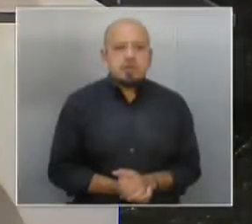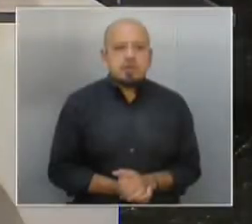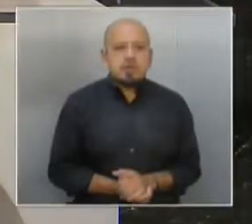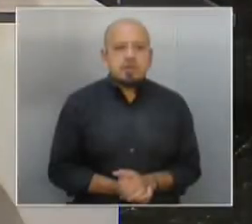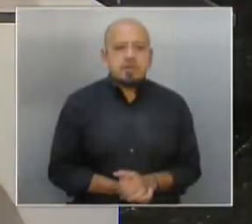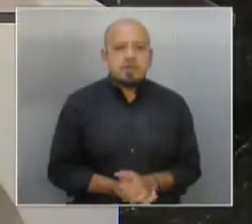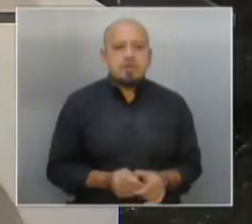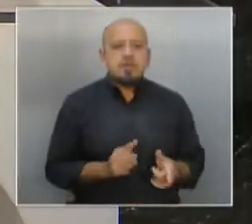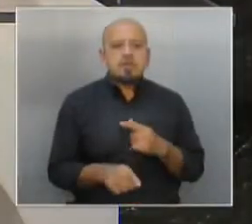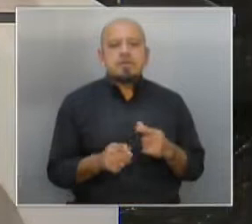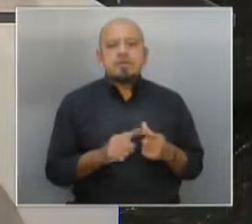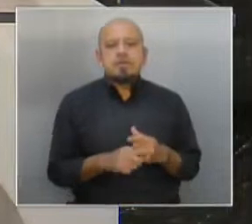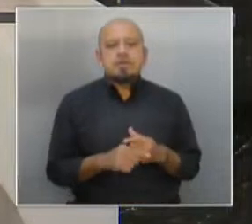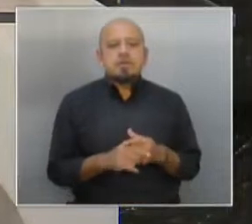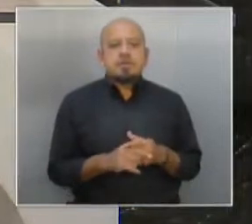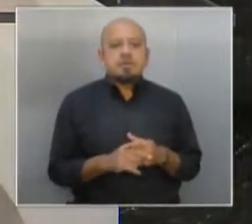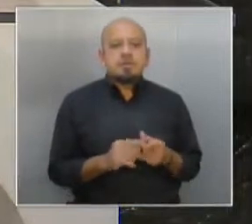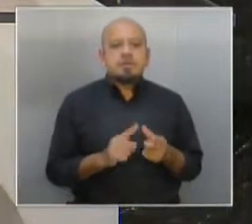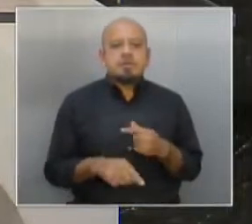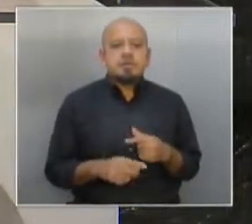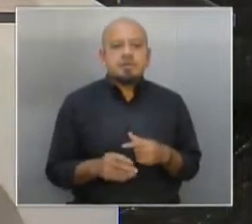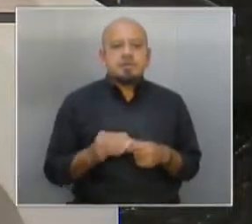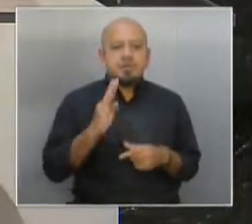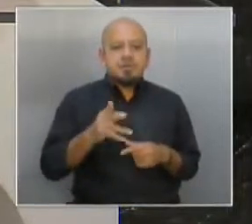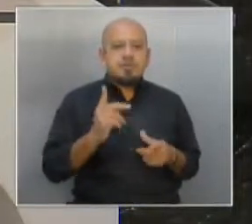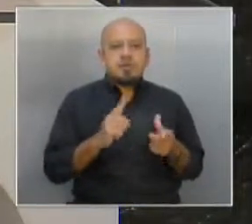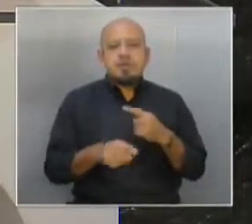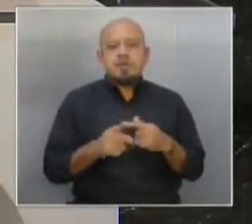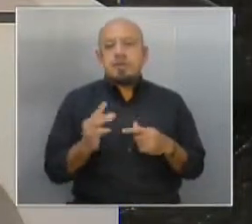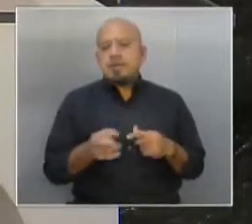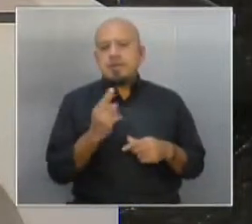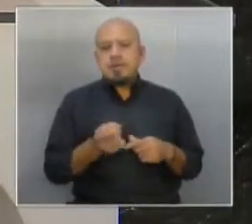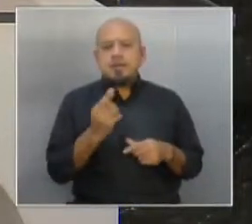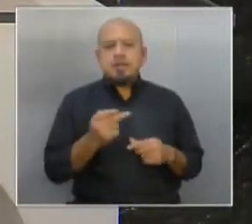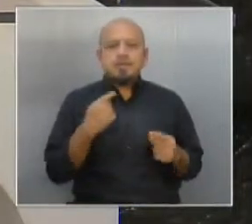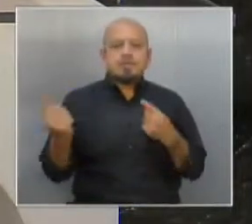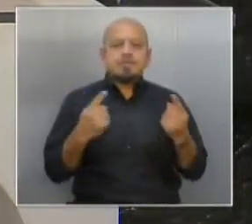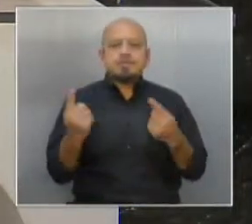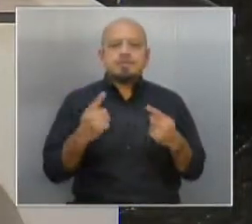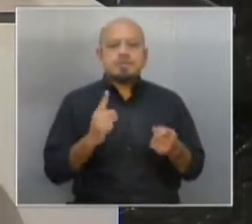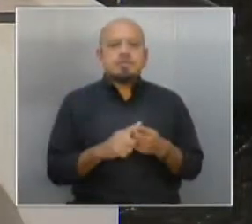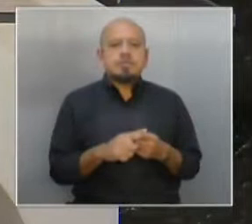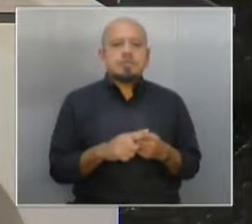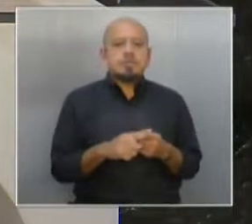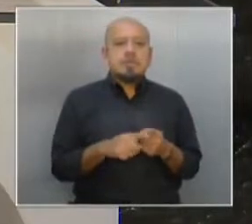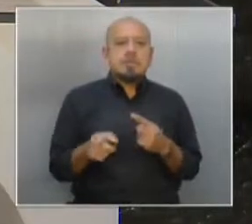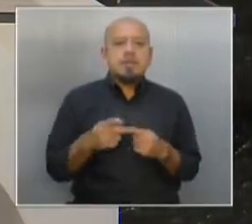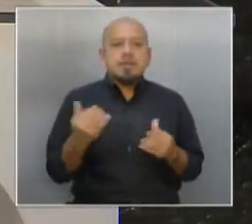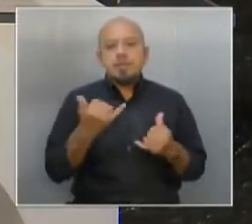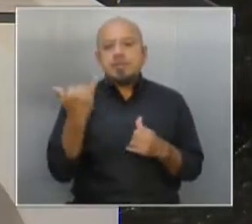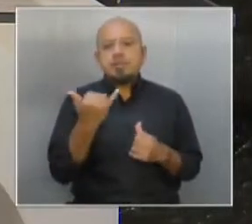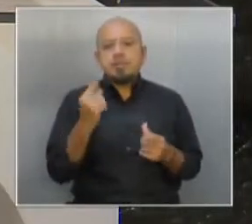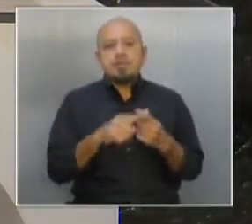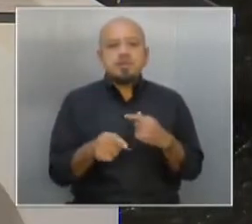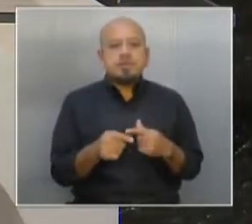Llegó extraño. Mi compañero, Pablo Silvia. ¿Es tan extraño? Como dice Ernesto, es tan extraño, la verdad que sí. ¿Cómo estás, querida? Tanto tiempo. Muy bien, tú